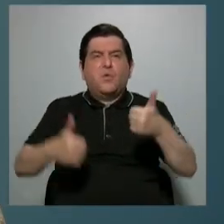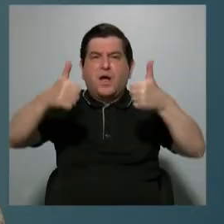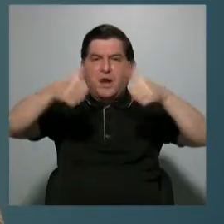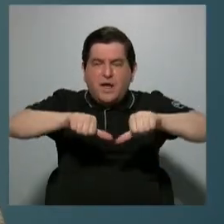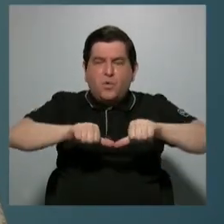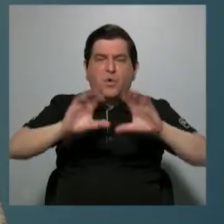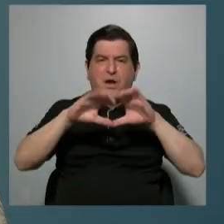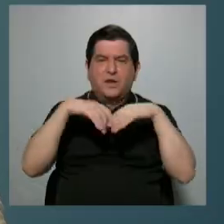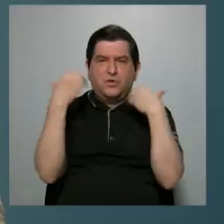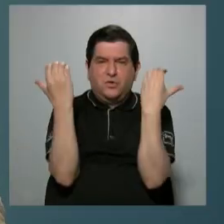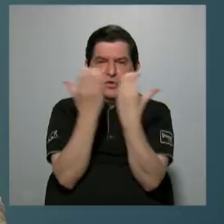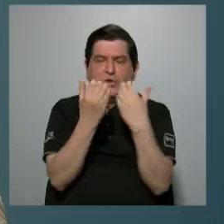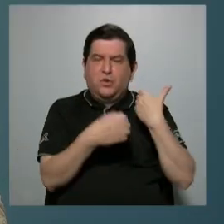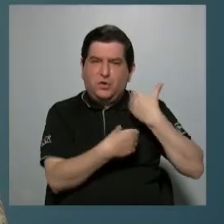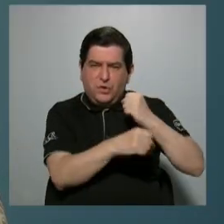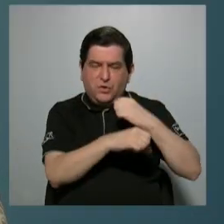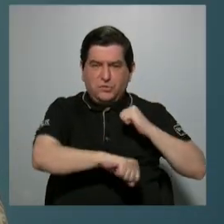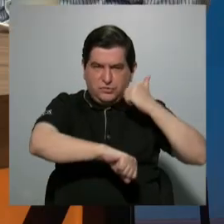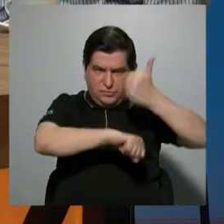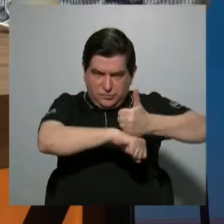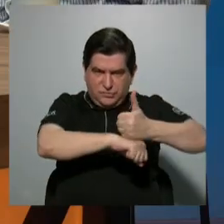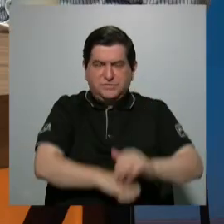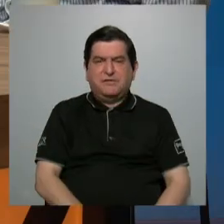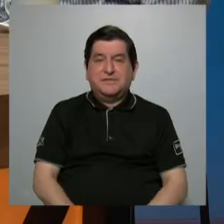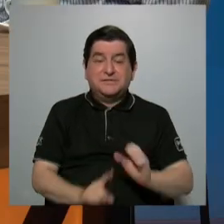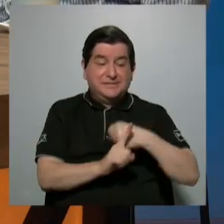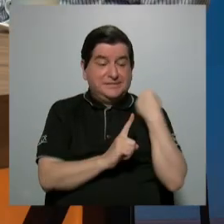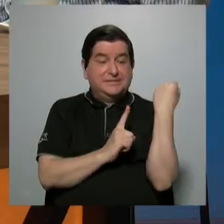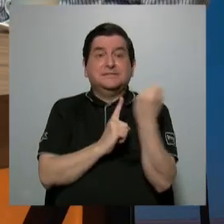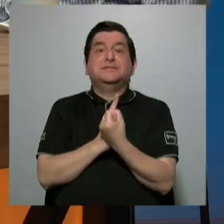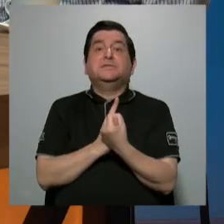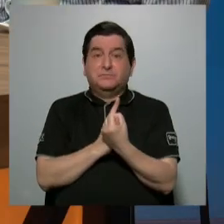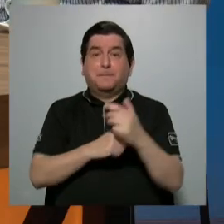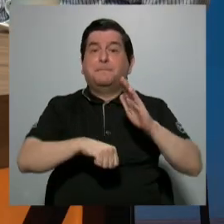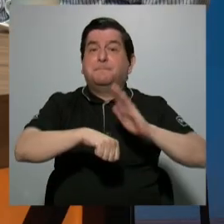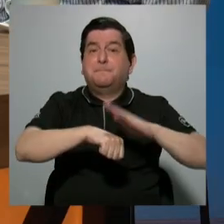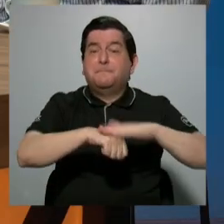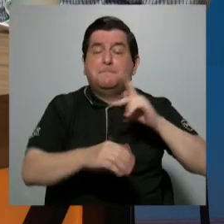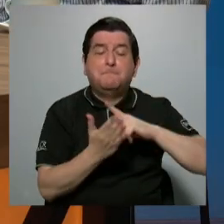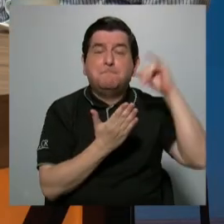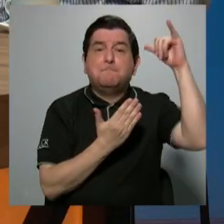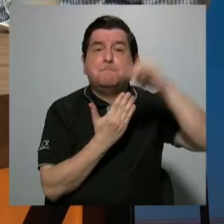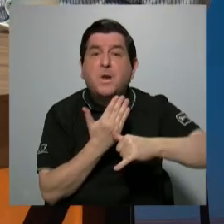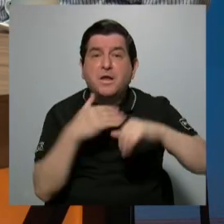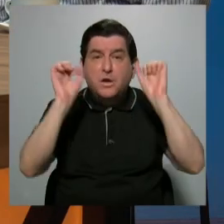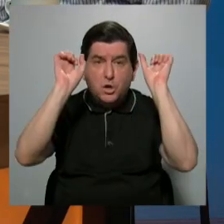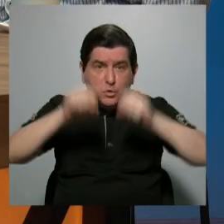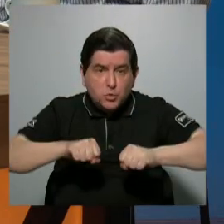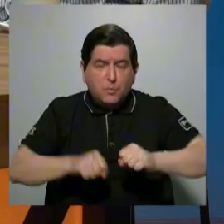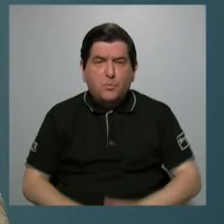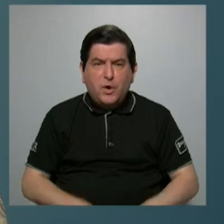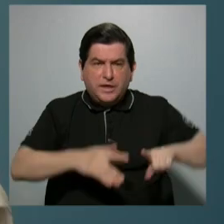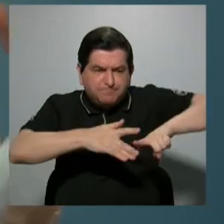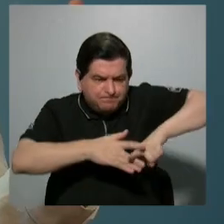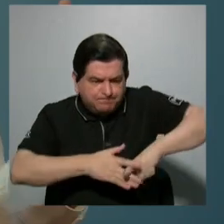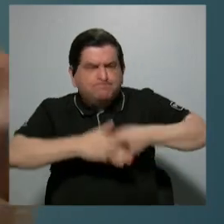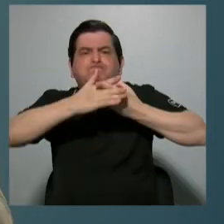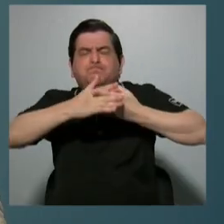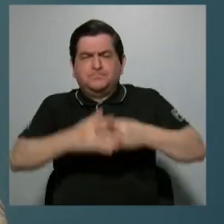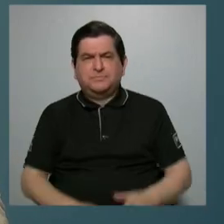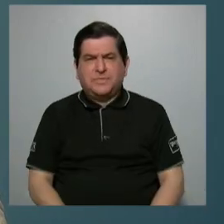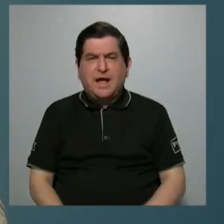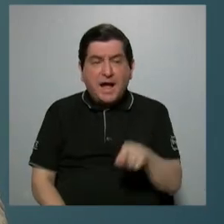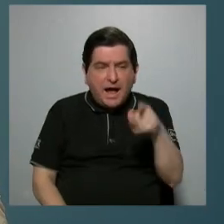consejo municipal, para ir creando las condiciones para que los proyectos puedan emprenderse. Entonces recoge